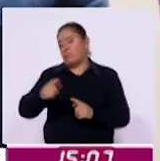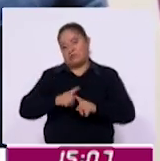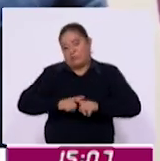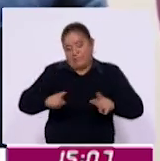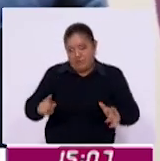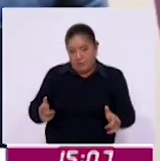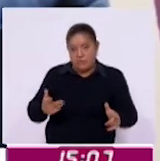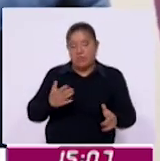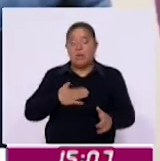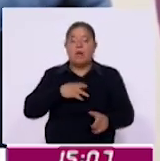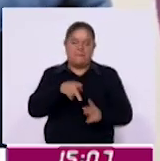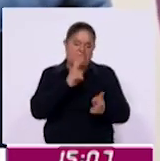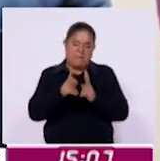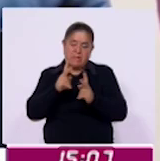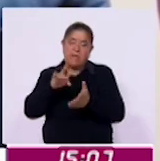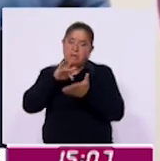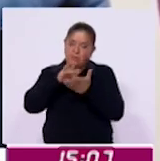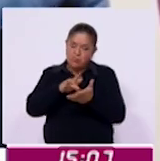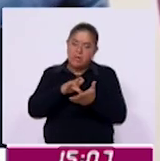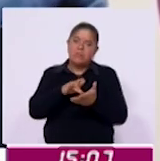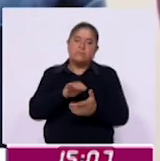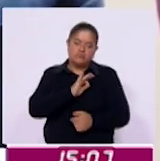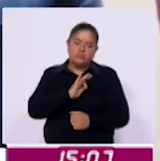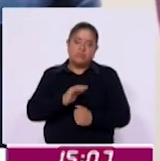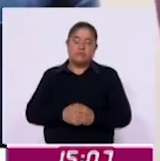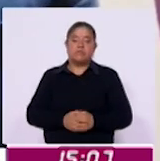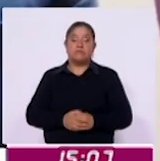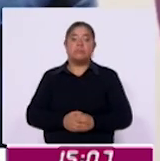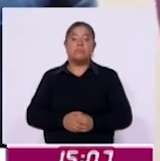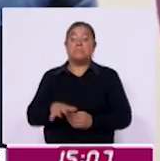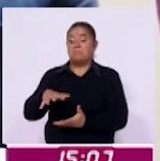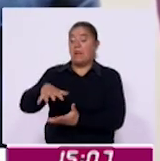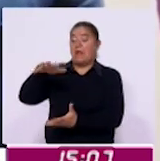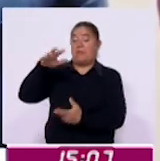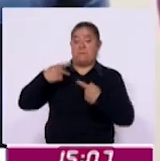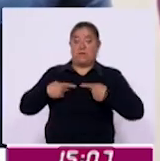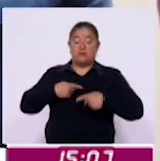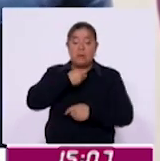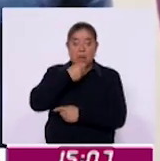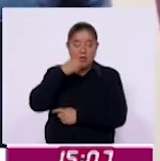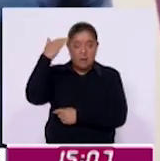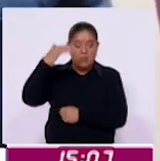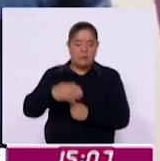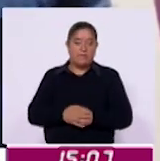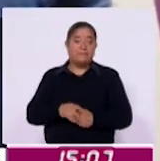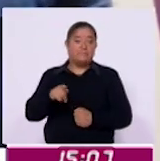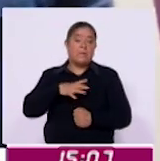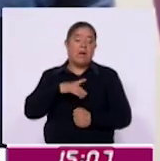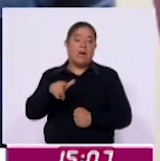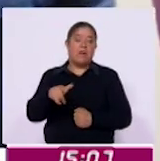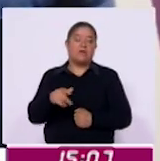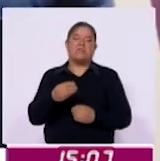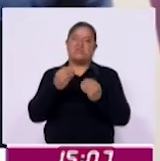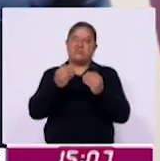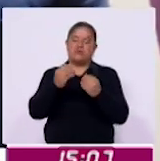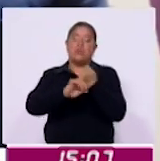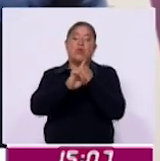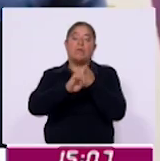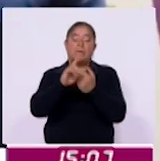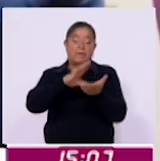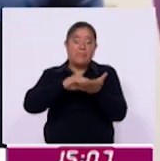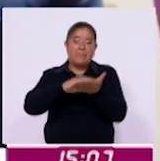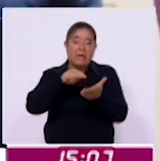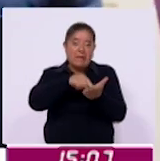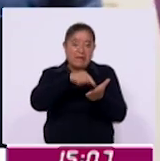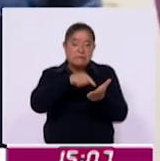ver cómo podemos apoyarles. La mayoría de personas adultas mayores tienen muchas irregularidades o